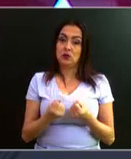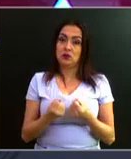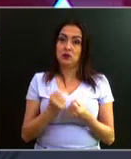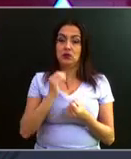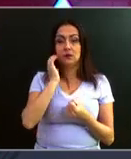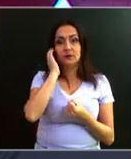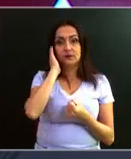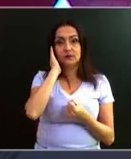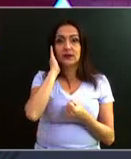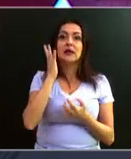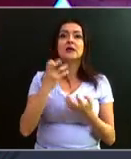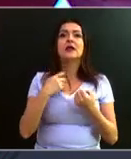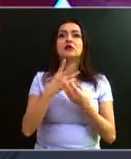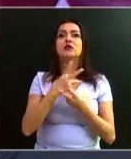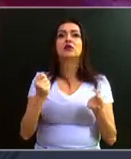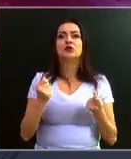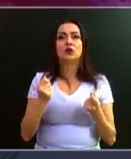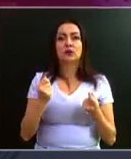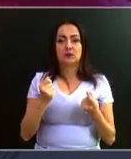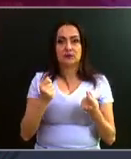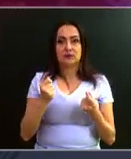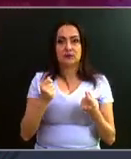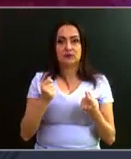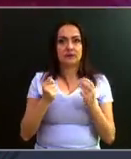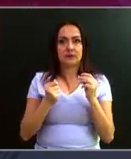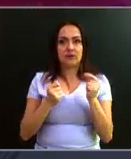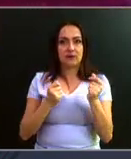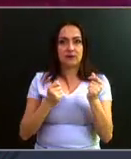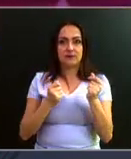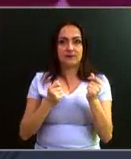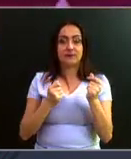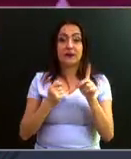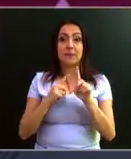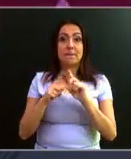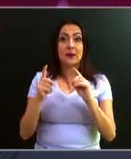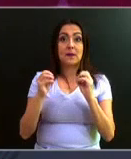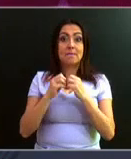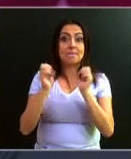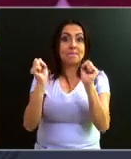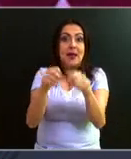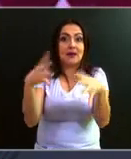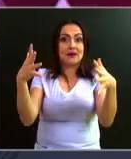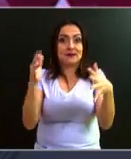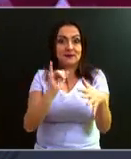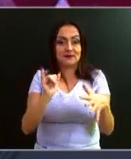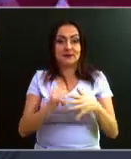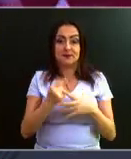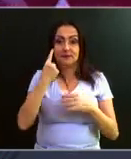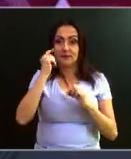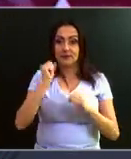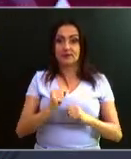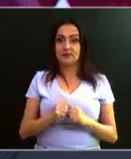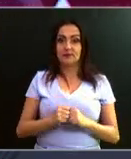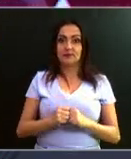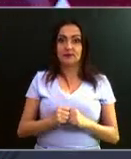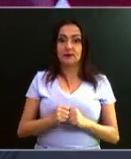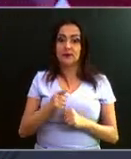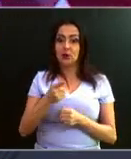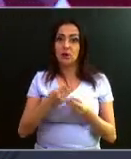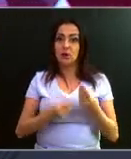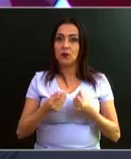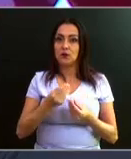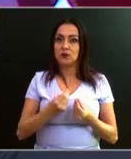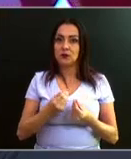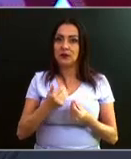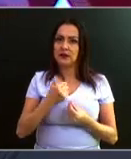de quienes buscan soluciones rápidas, incluso hasta mágicas, para que con estos productos